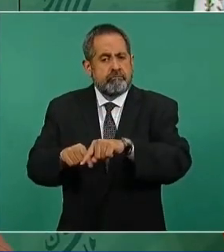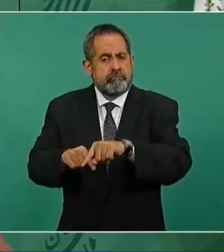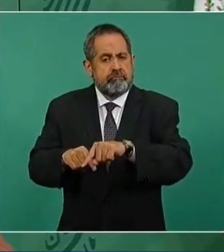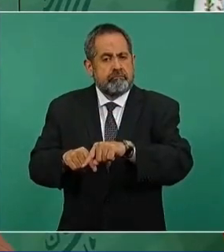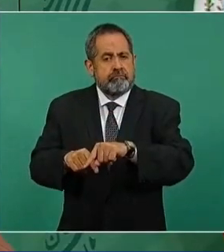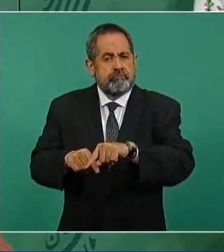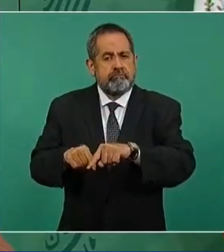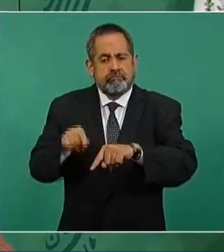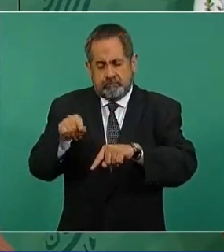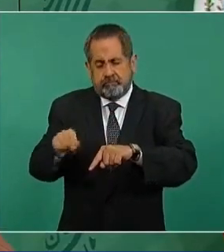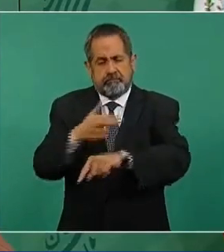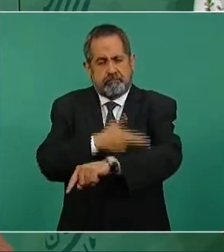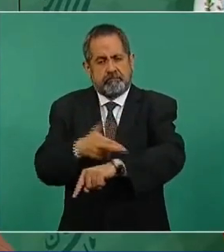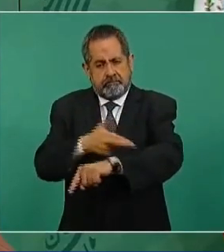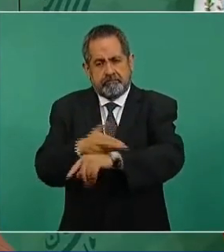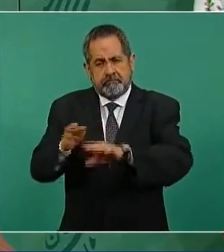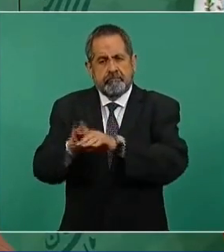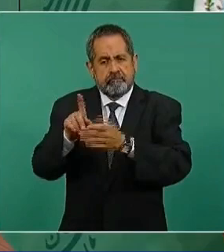es un arreglo